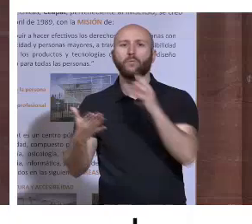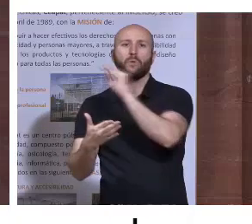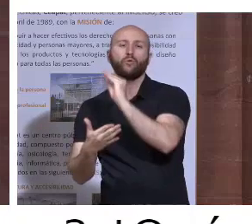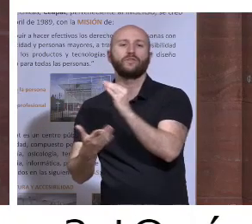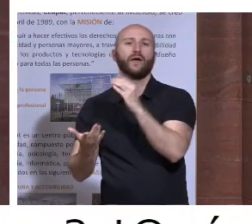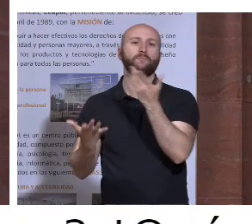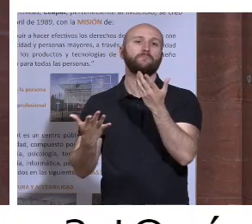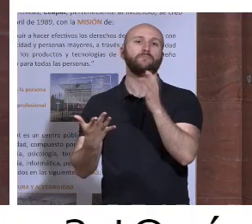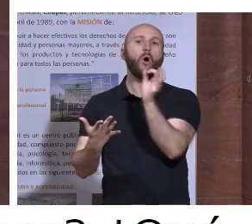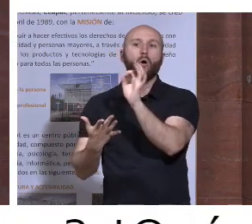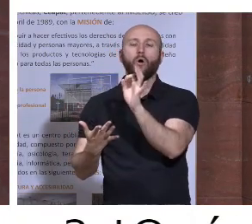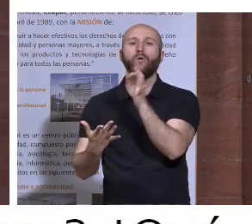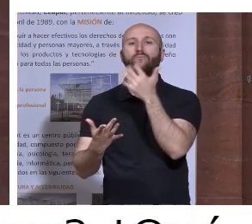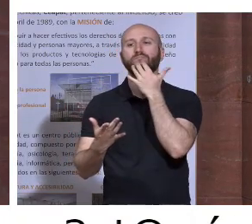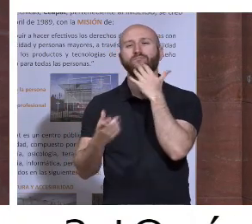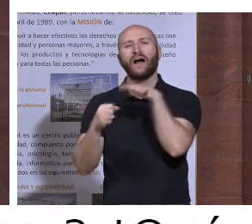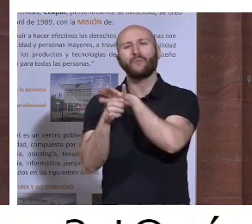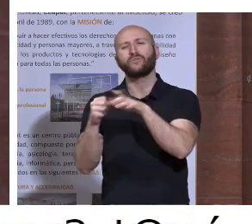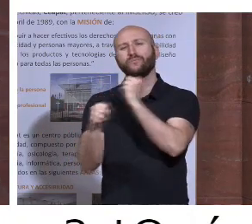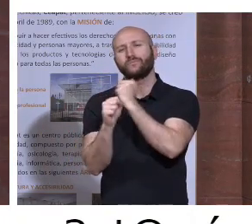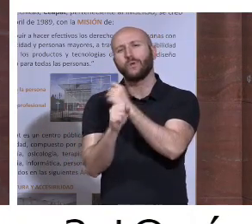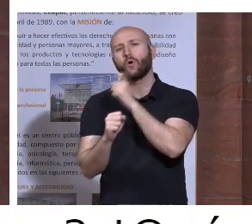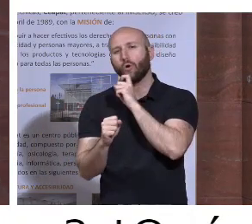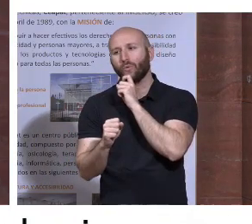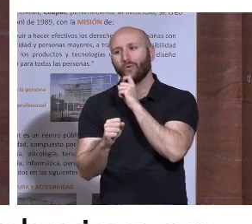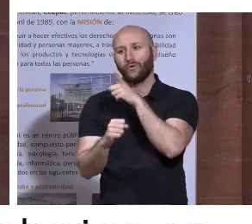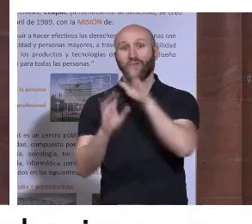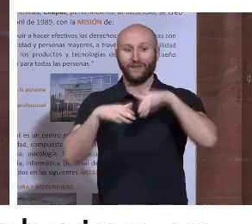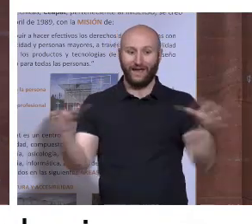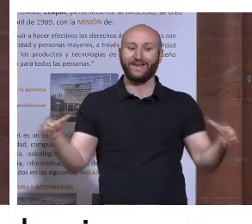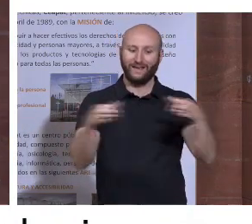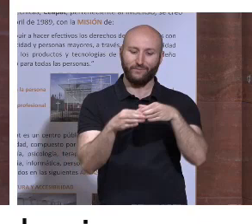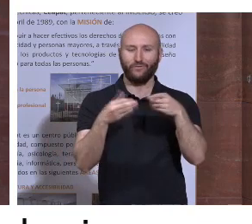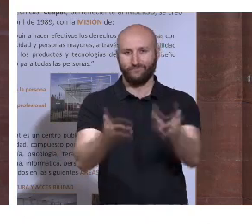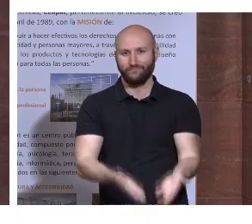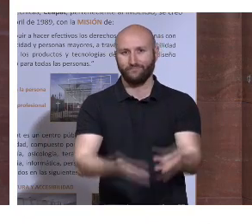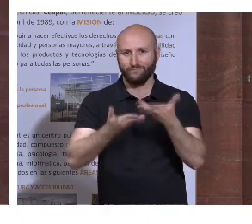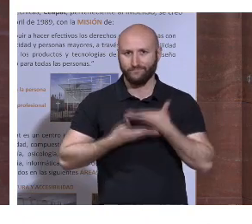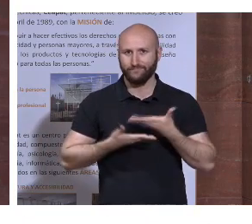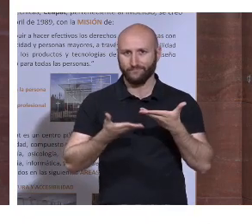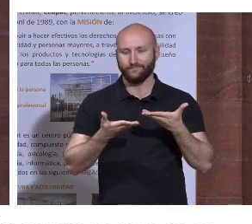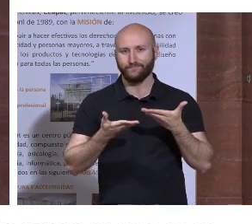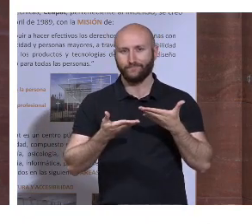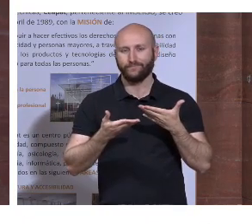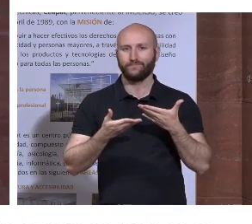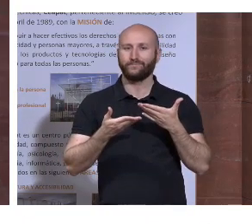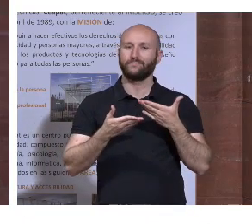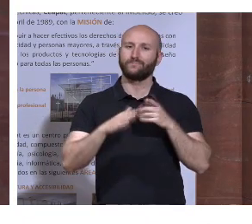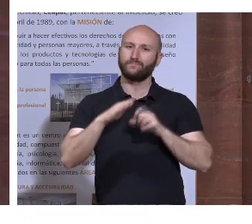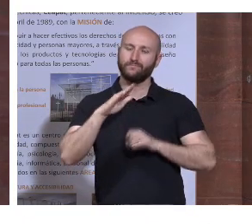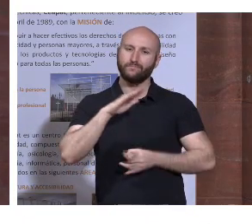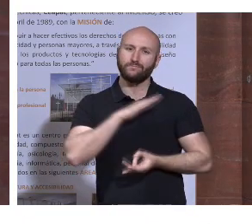o cómo trabajar en este ámbito. Y ese equipo que formamos es lo que nos ayuda a emprender